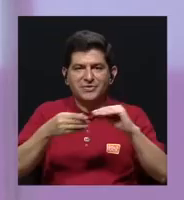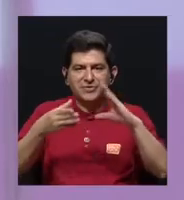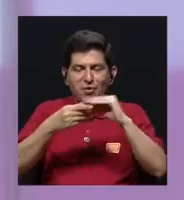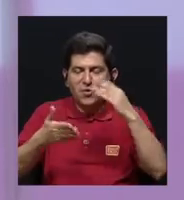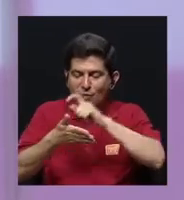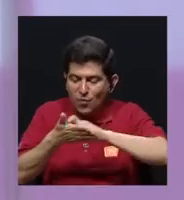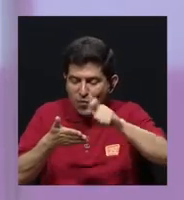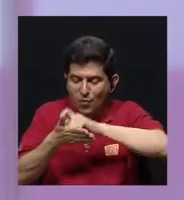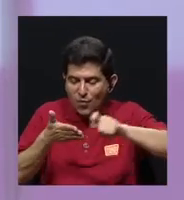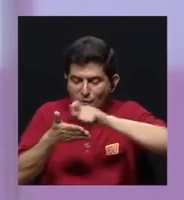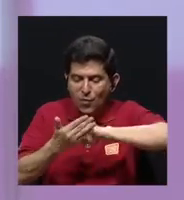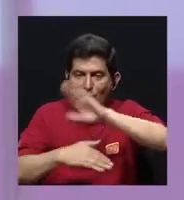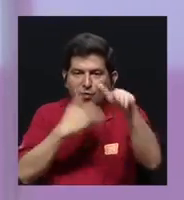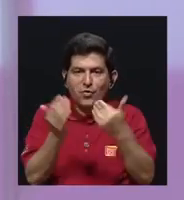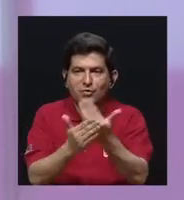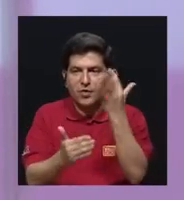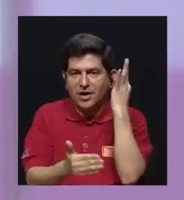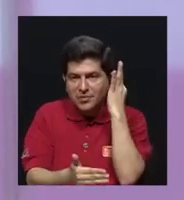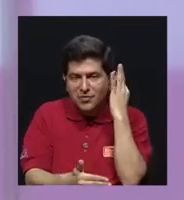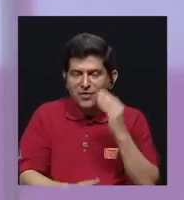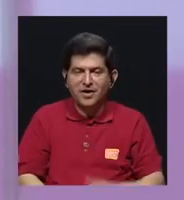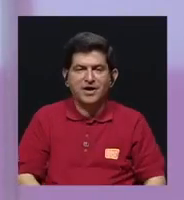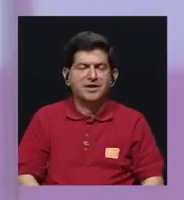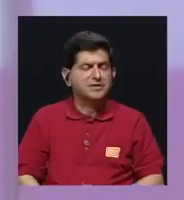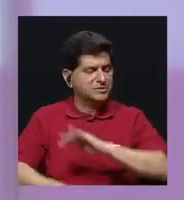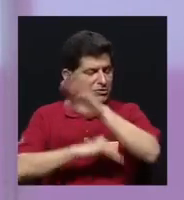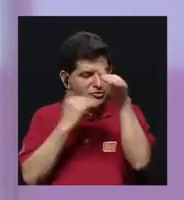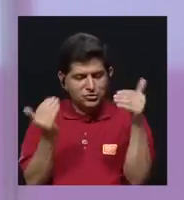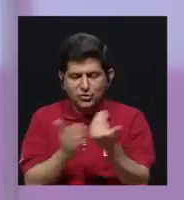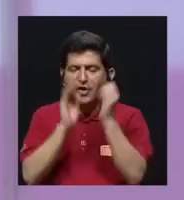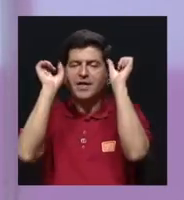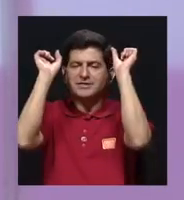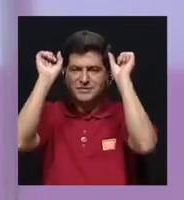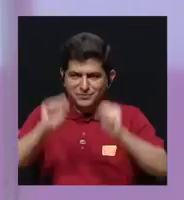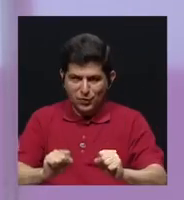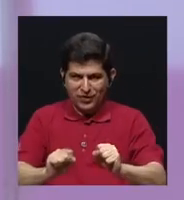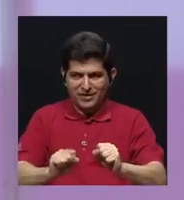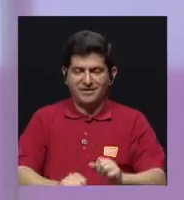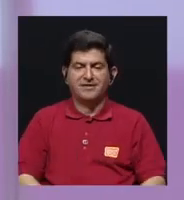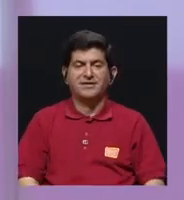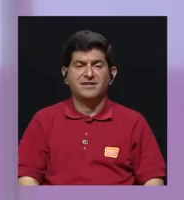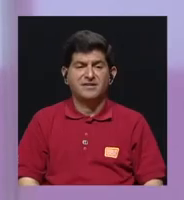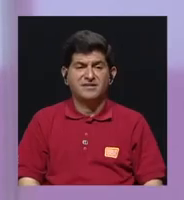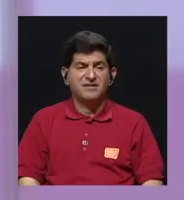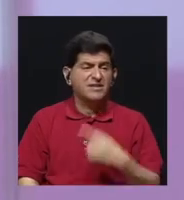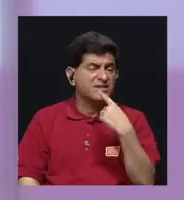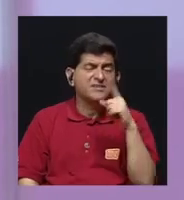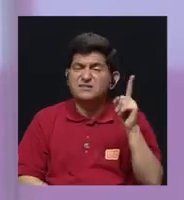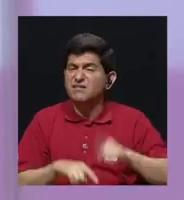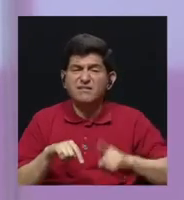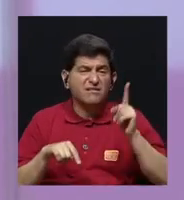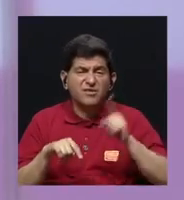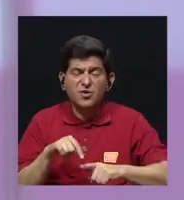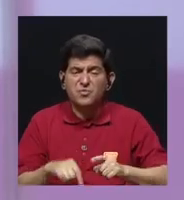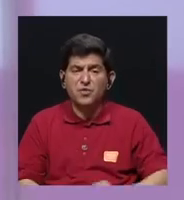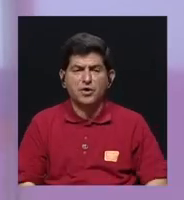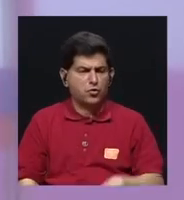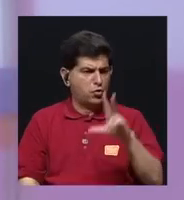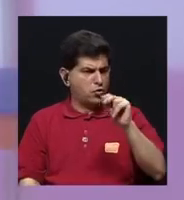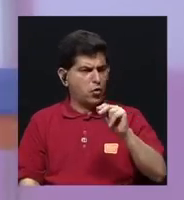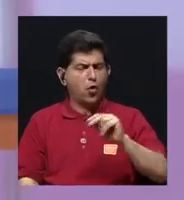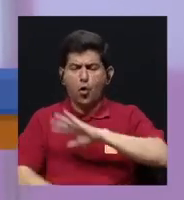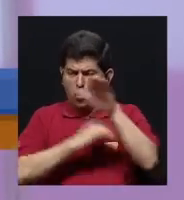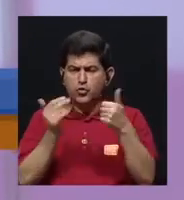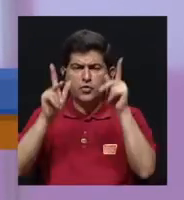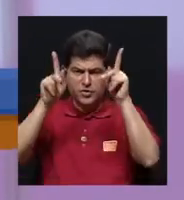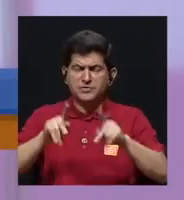¿verdad? Sí. Entonces todas las mujeres, todos podemos, todas las mujeres, no puede decir que no puedo, que todos podemos,